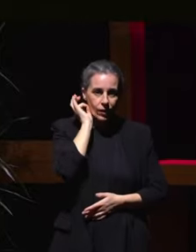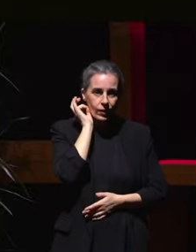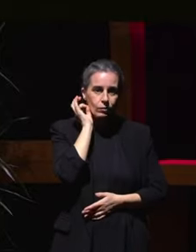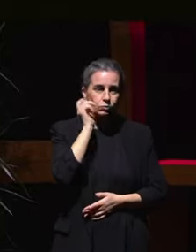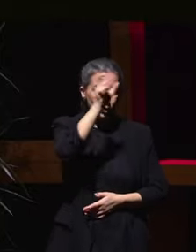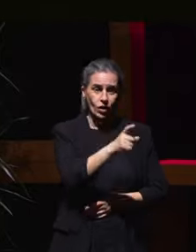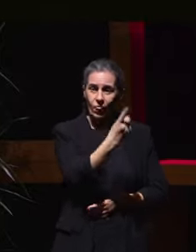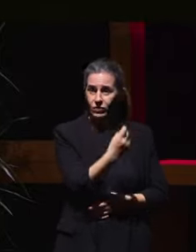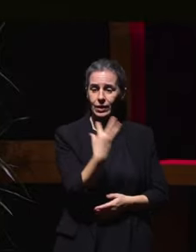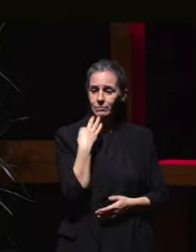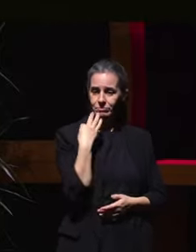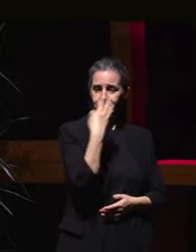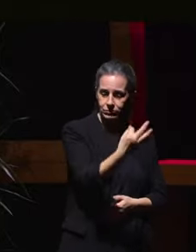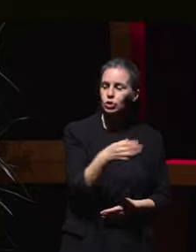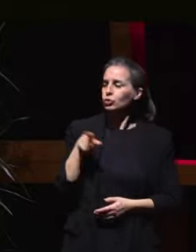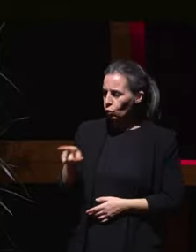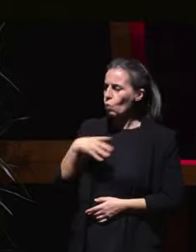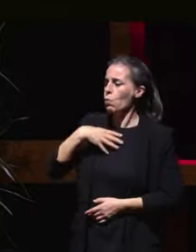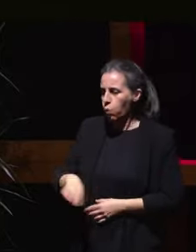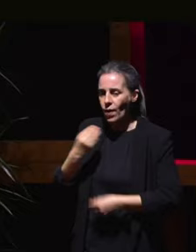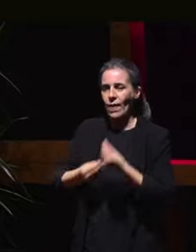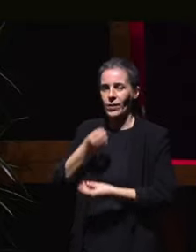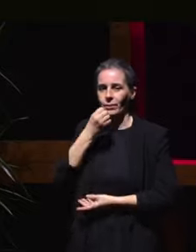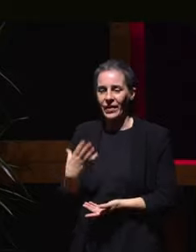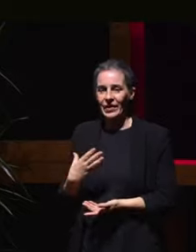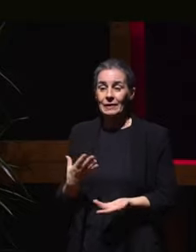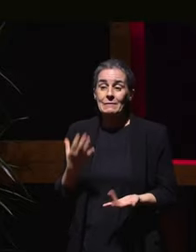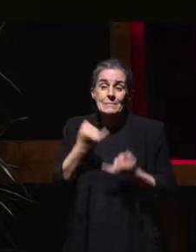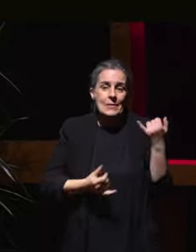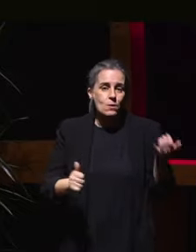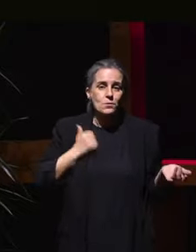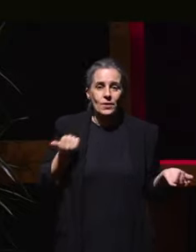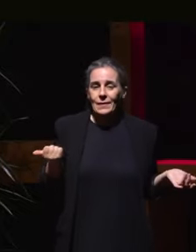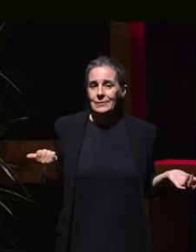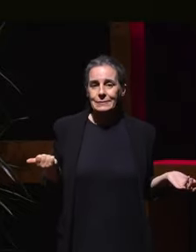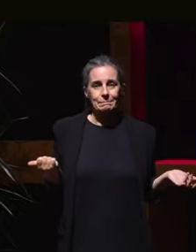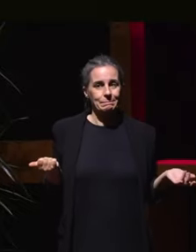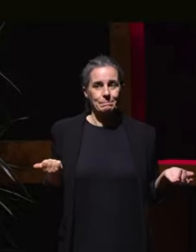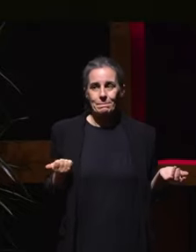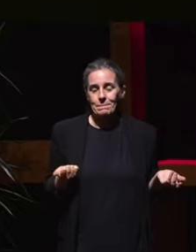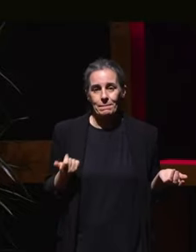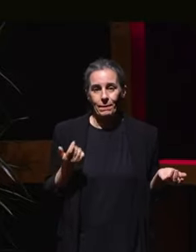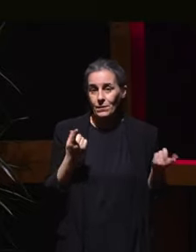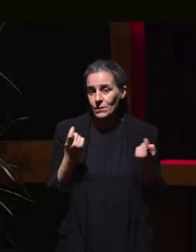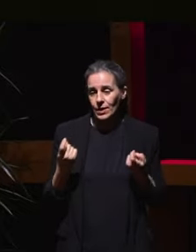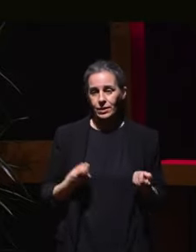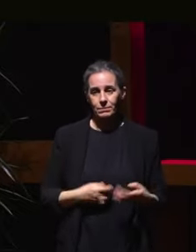vas facelo e vas facelo ben, non, as oportunidades non chegan por si soas.